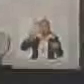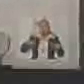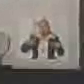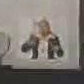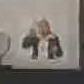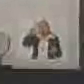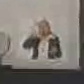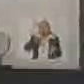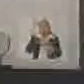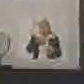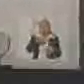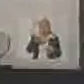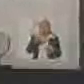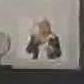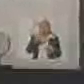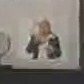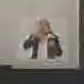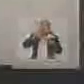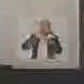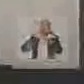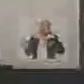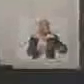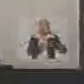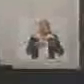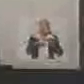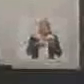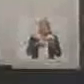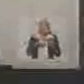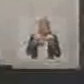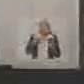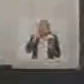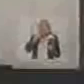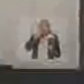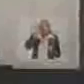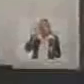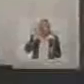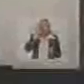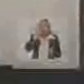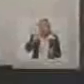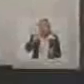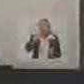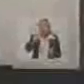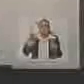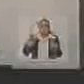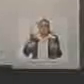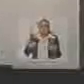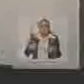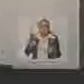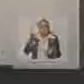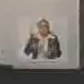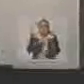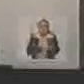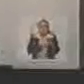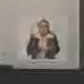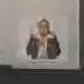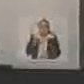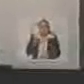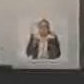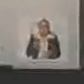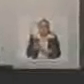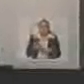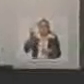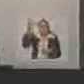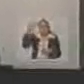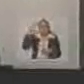en sus patrimonios. Quiero decirte, vecino a vecino, a los ojos esta tarde, que en mi gobierno, como lo hice